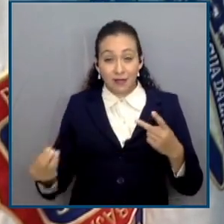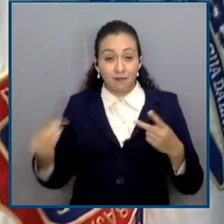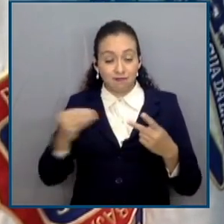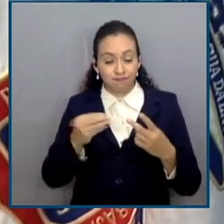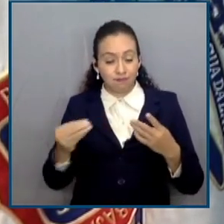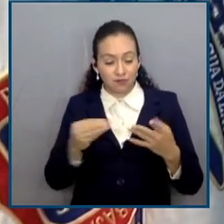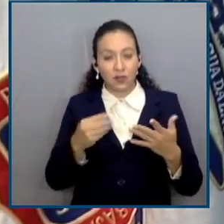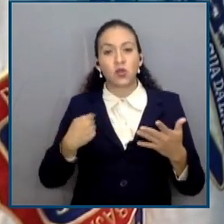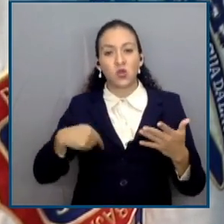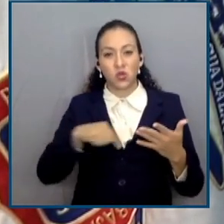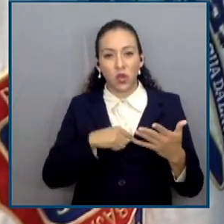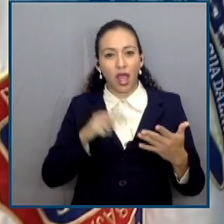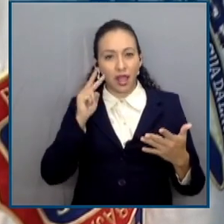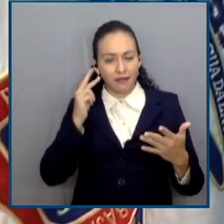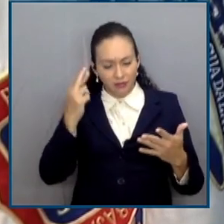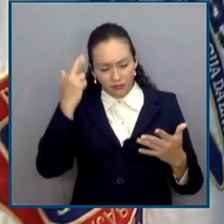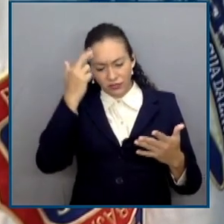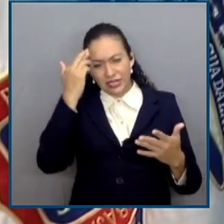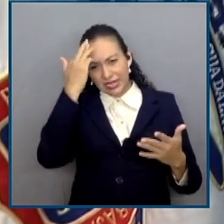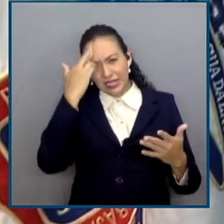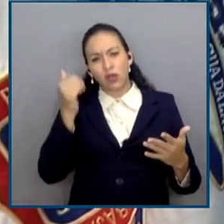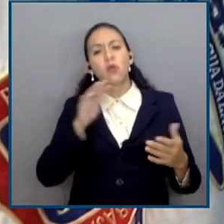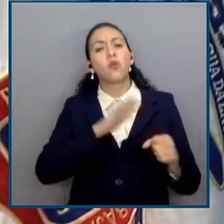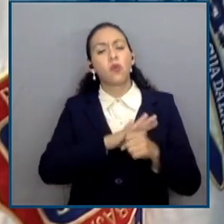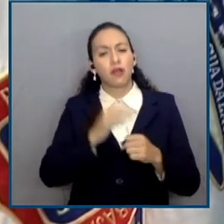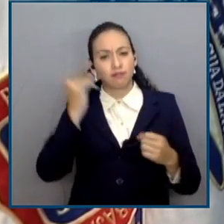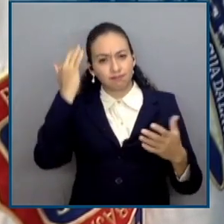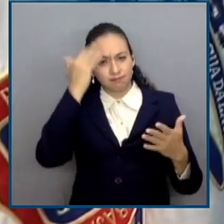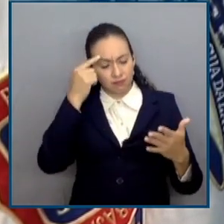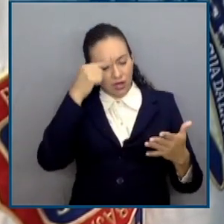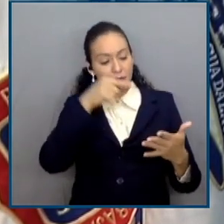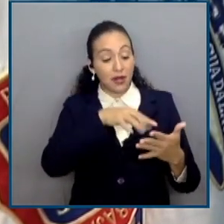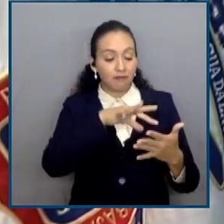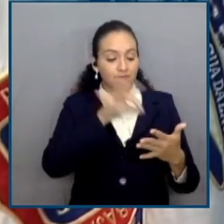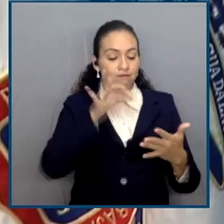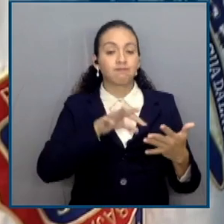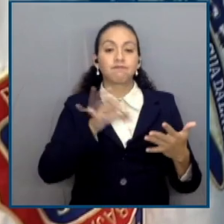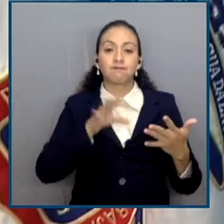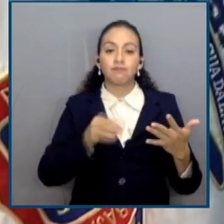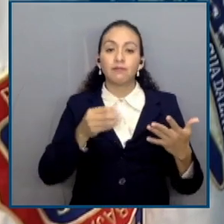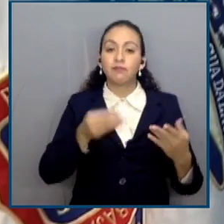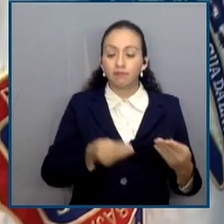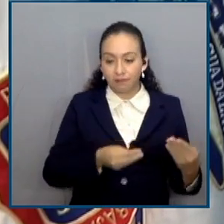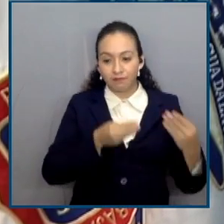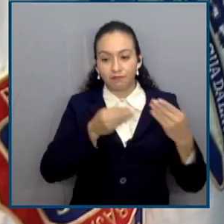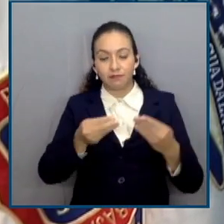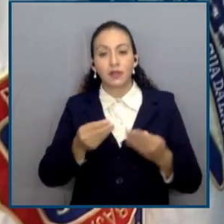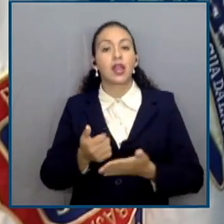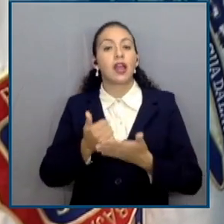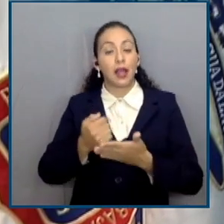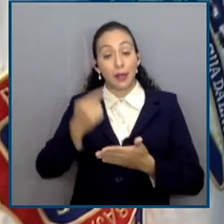conjunto mejores soluciones que permitan alcanzar el sistema de seguridad